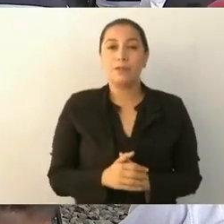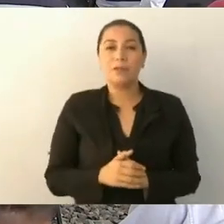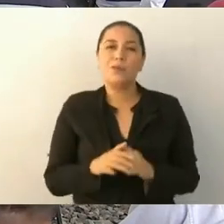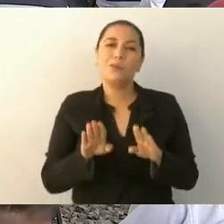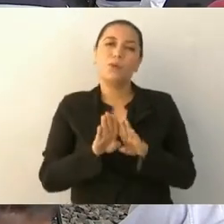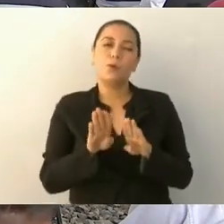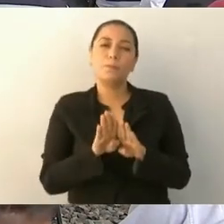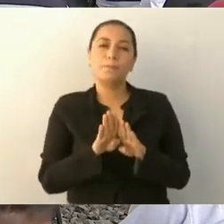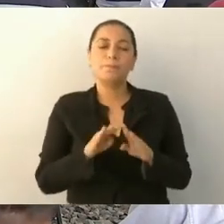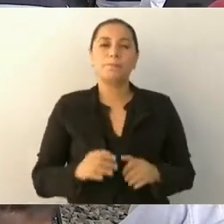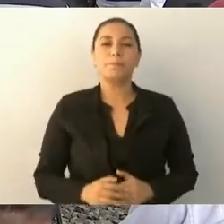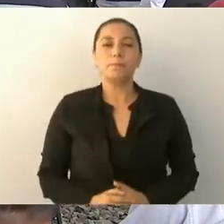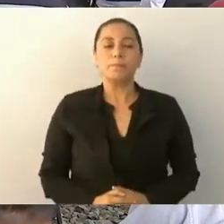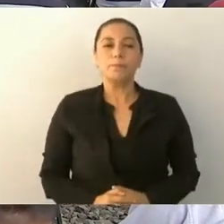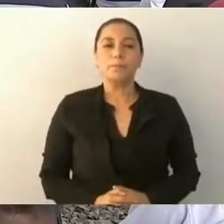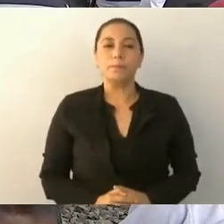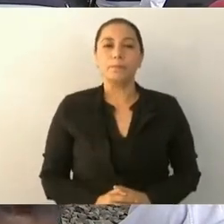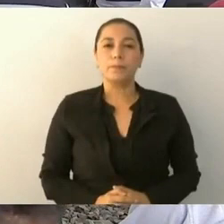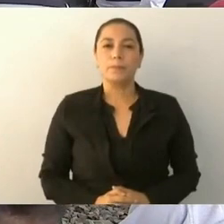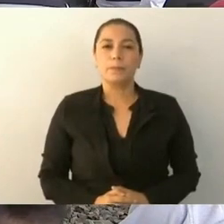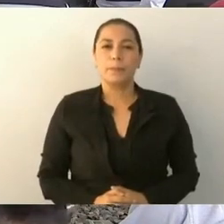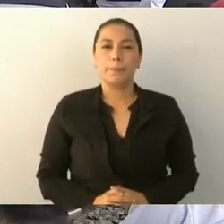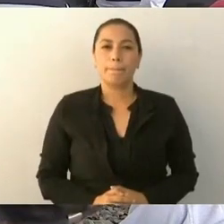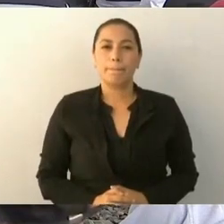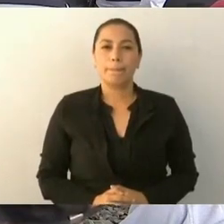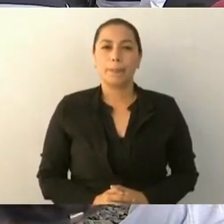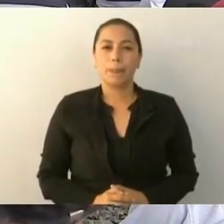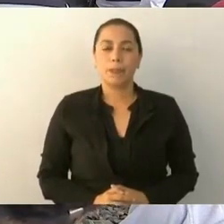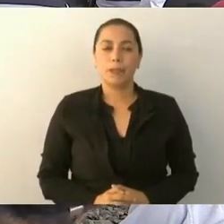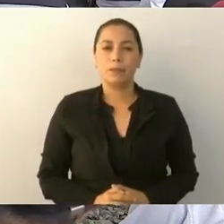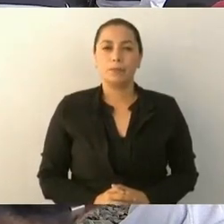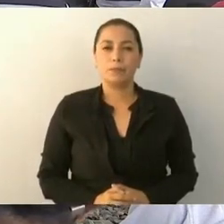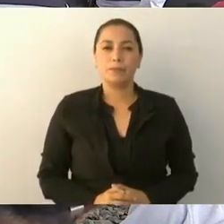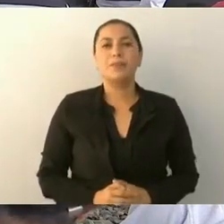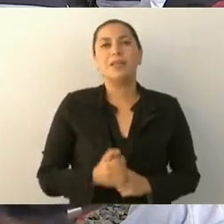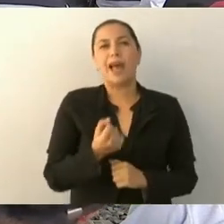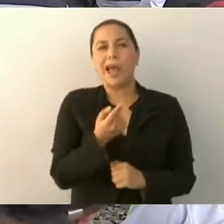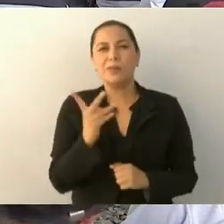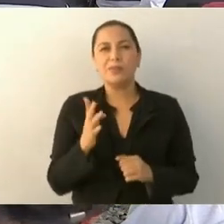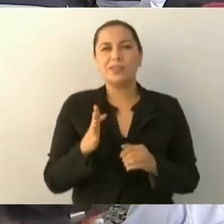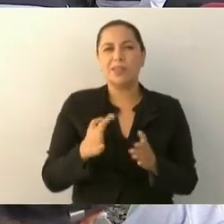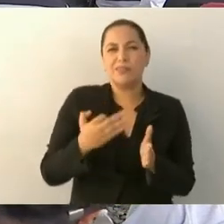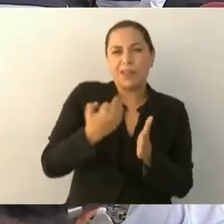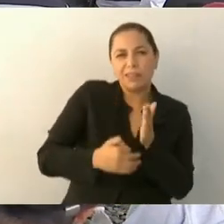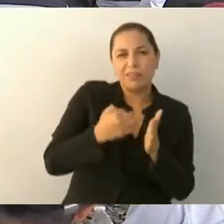evitamos que se dieran fugas,